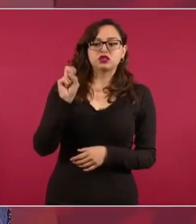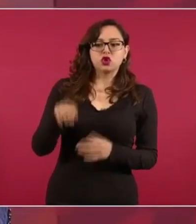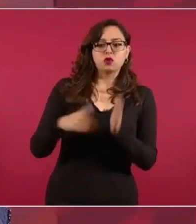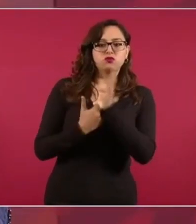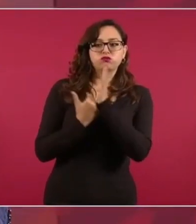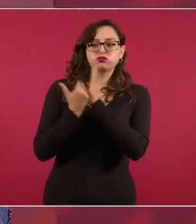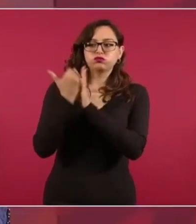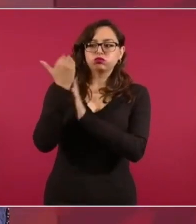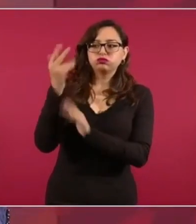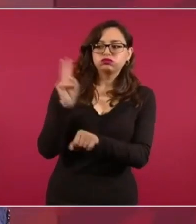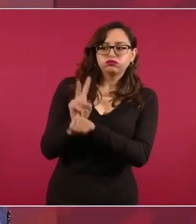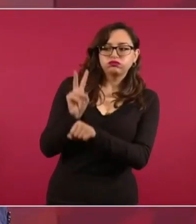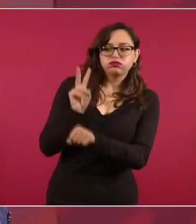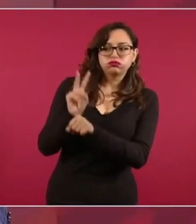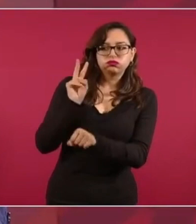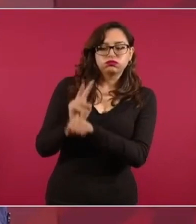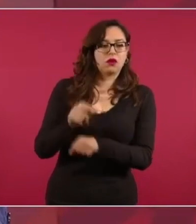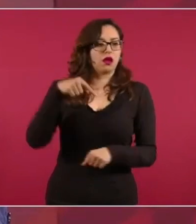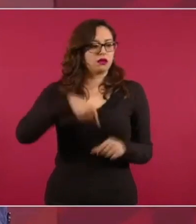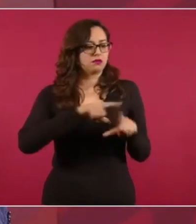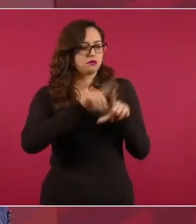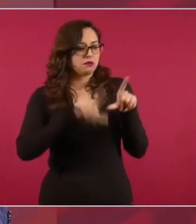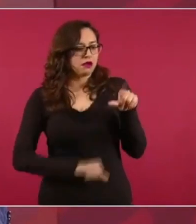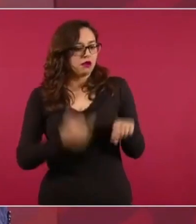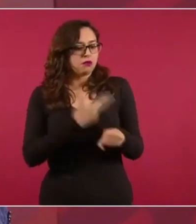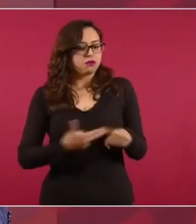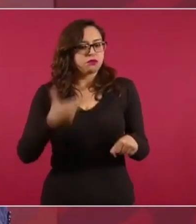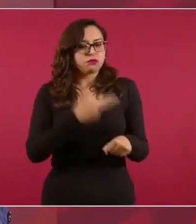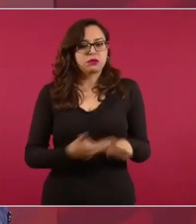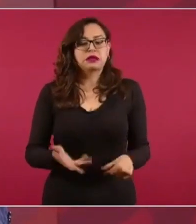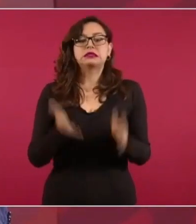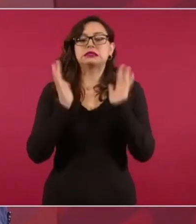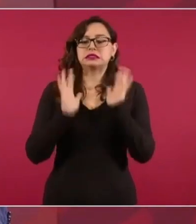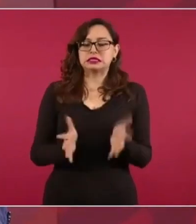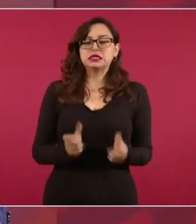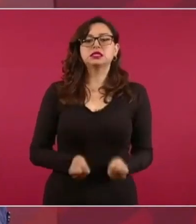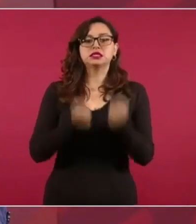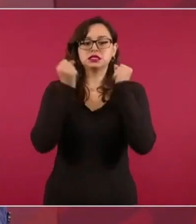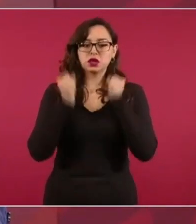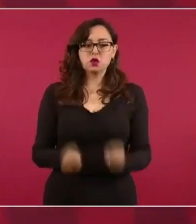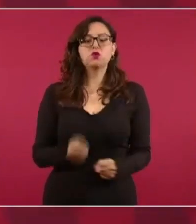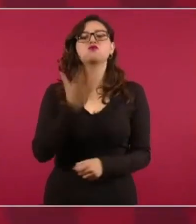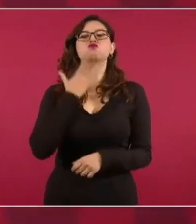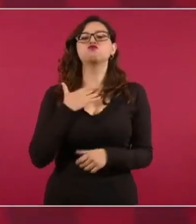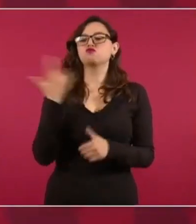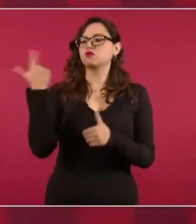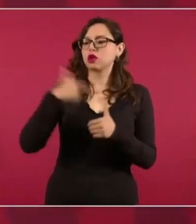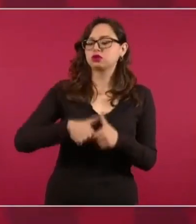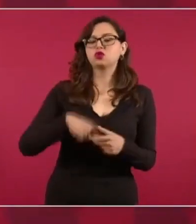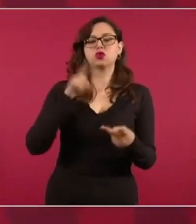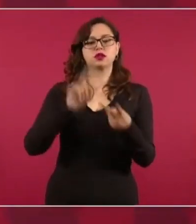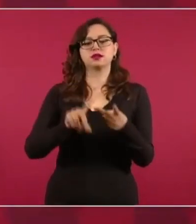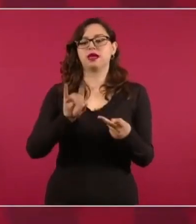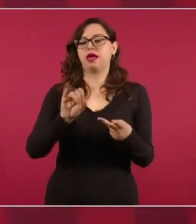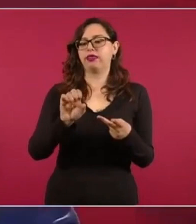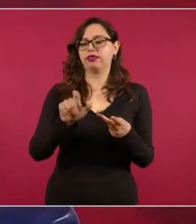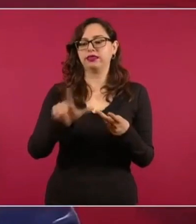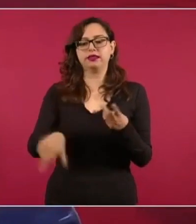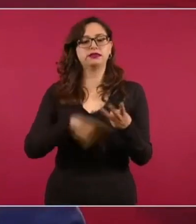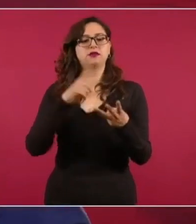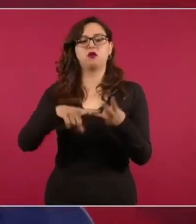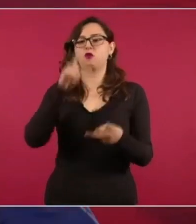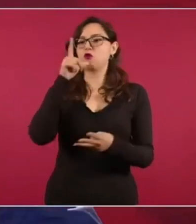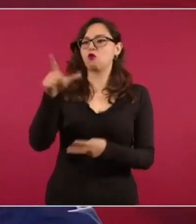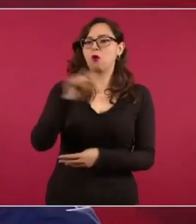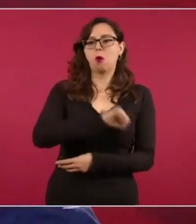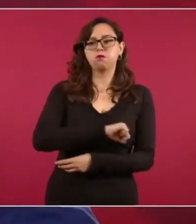país. Es seguro, no aumentan las gasolinas, no aumenta el diésel, no aumenta la luz.